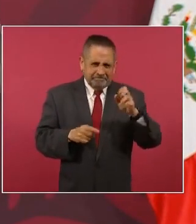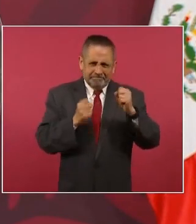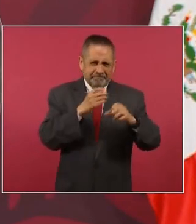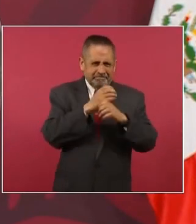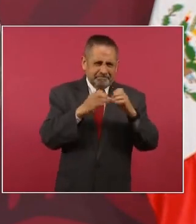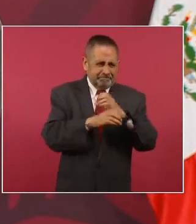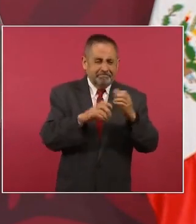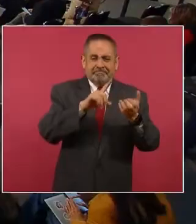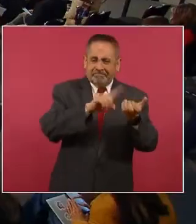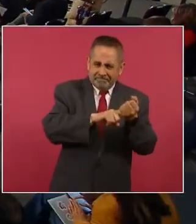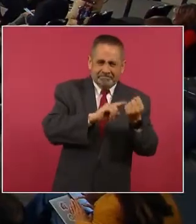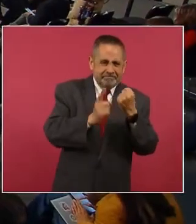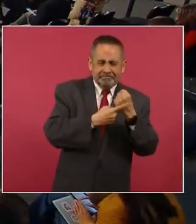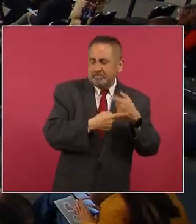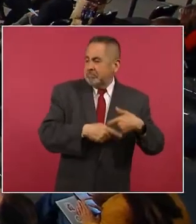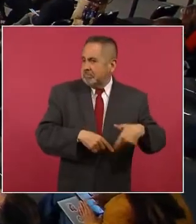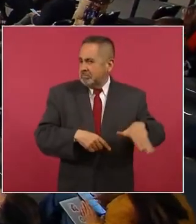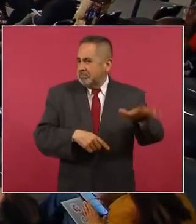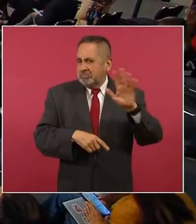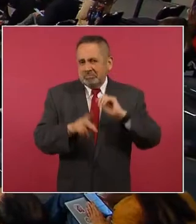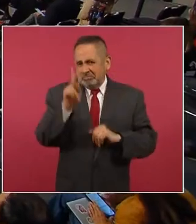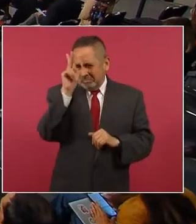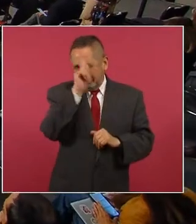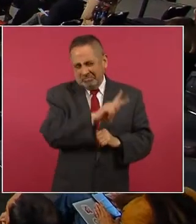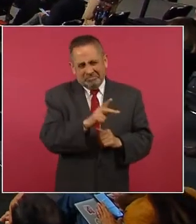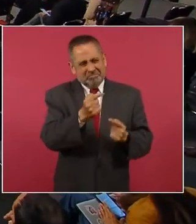muchísimas otras cosas que han hecho.